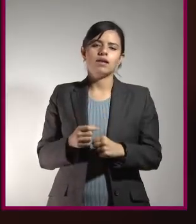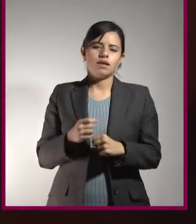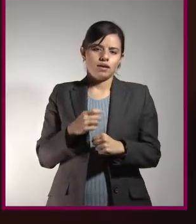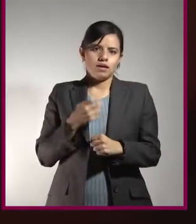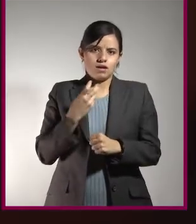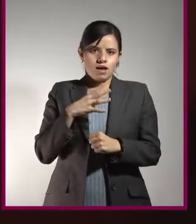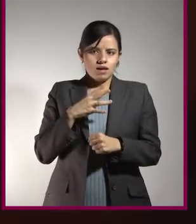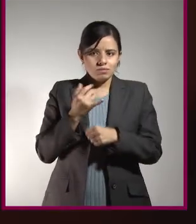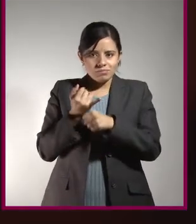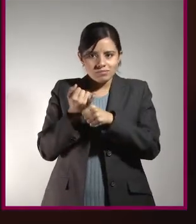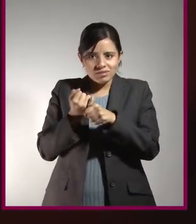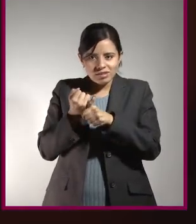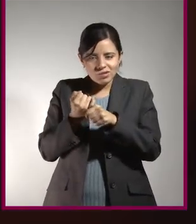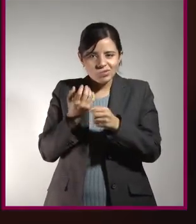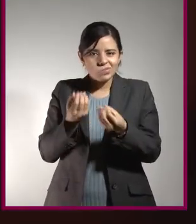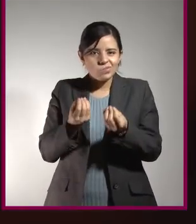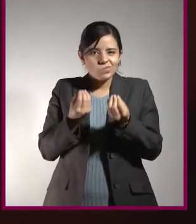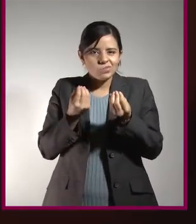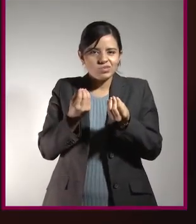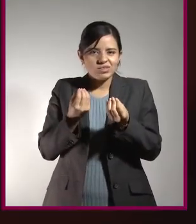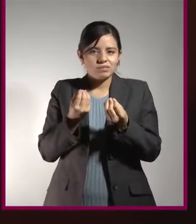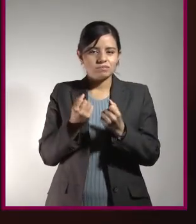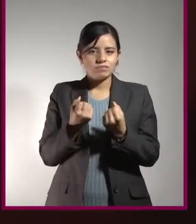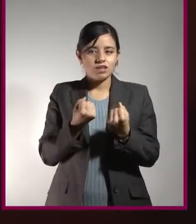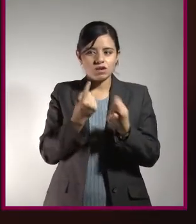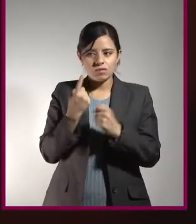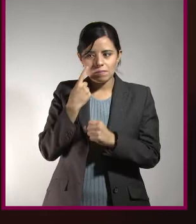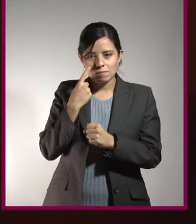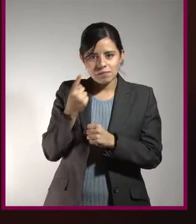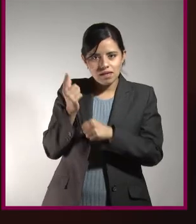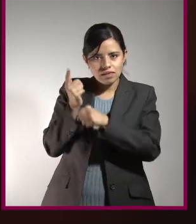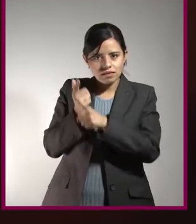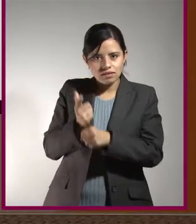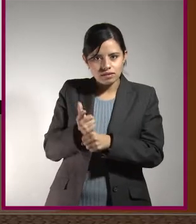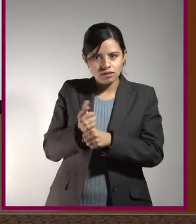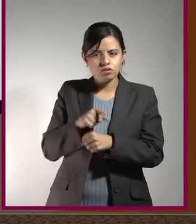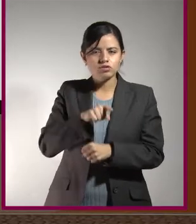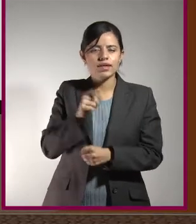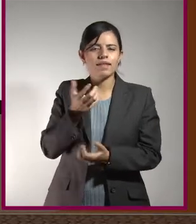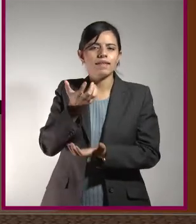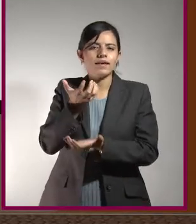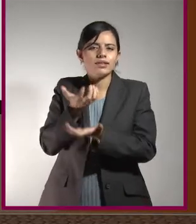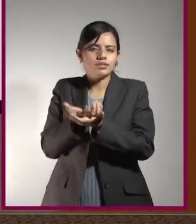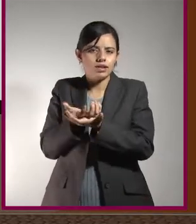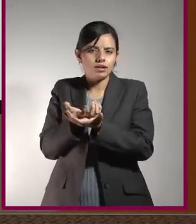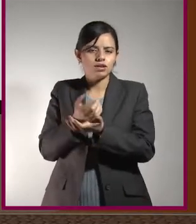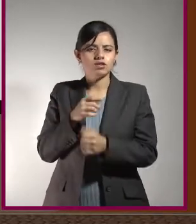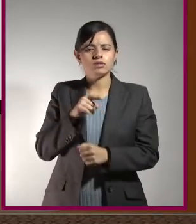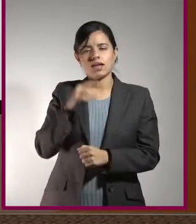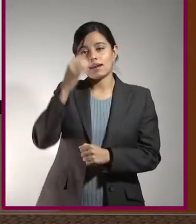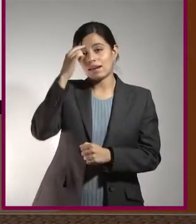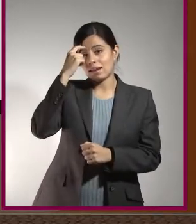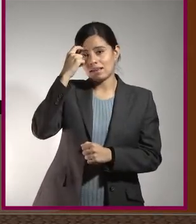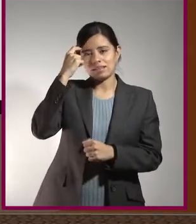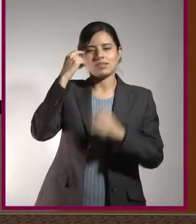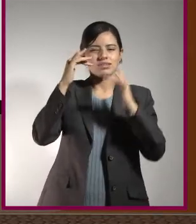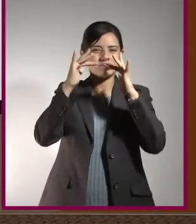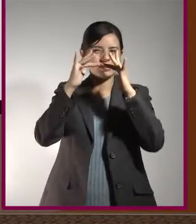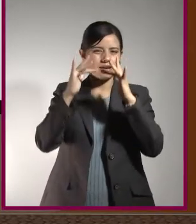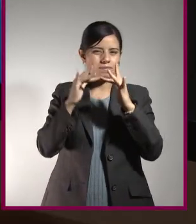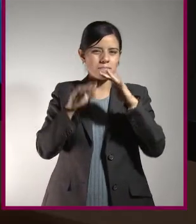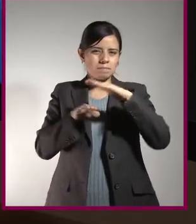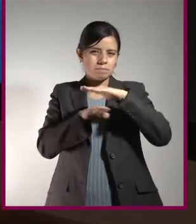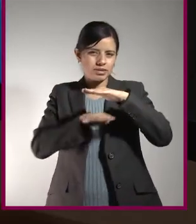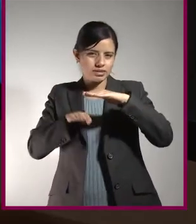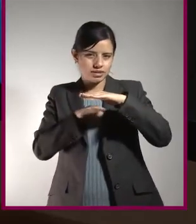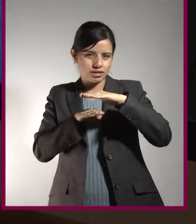vinieron muchas investigaciones al respecto, algunas de las cuales mostraban que en ese estado de reposo, cuando esa red cerebral